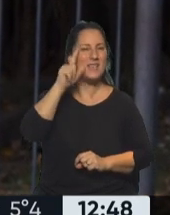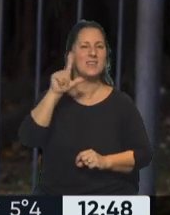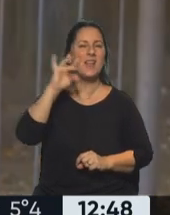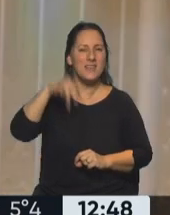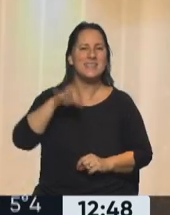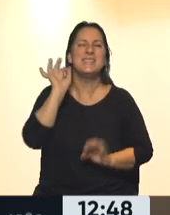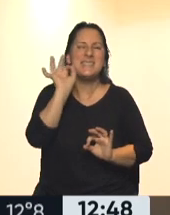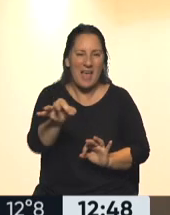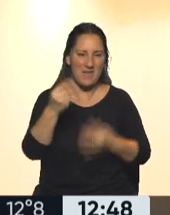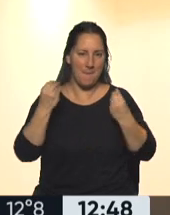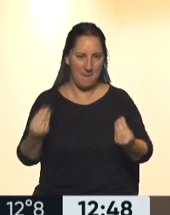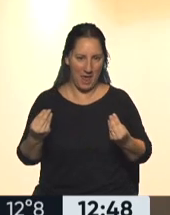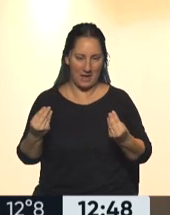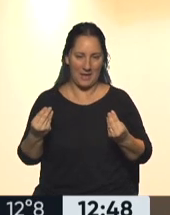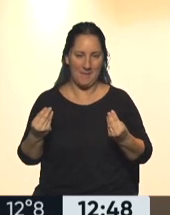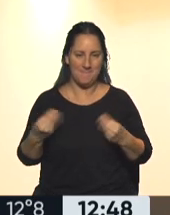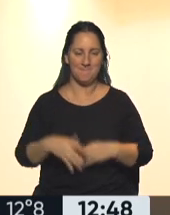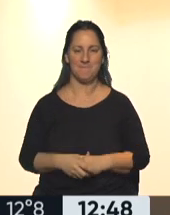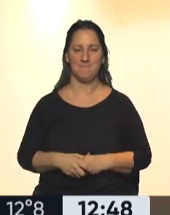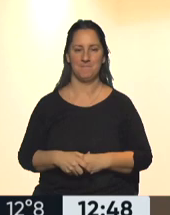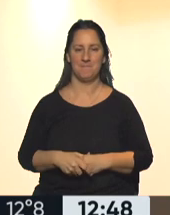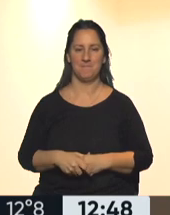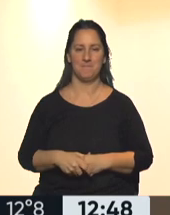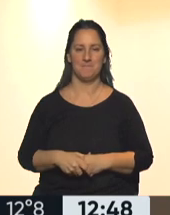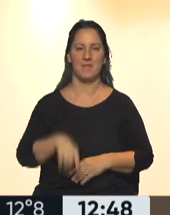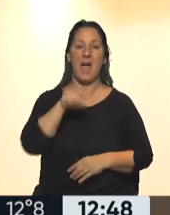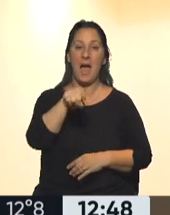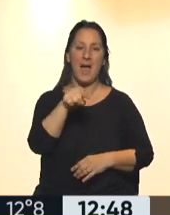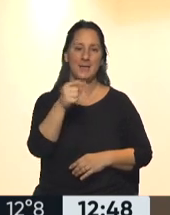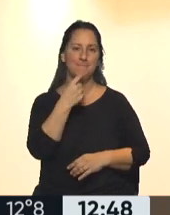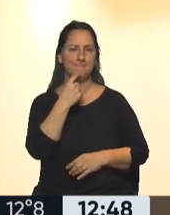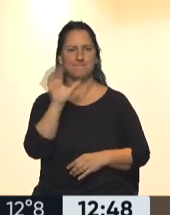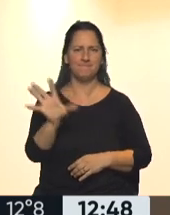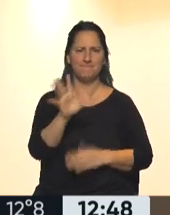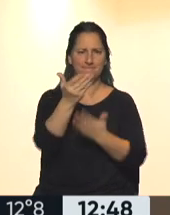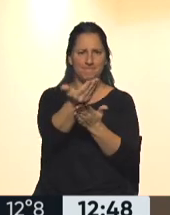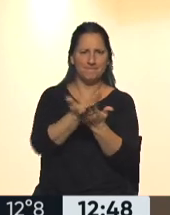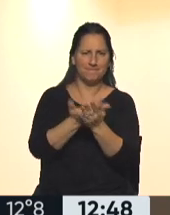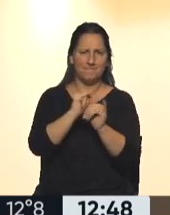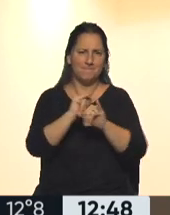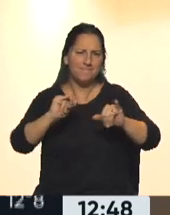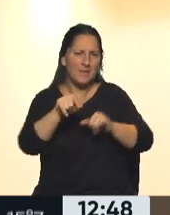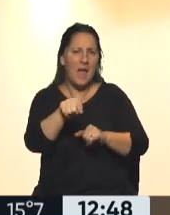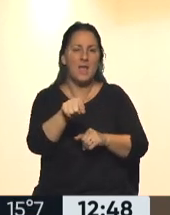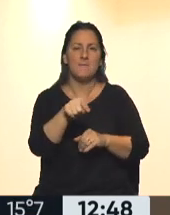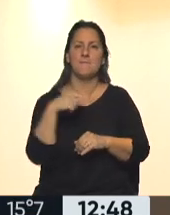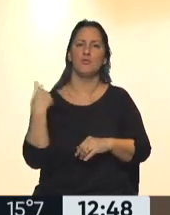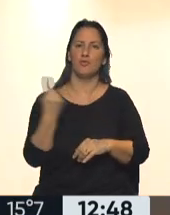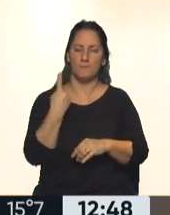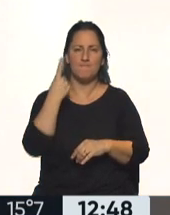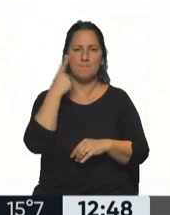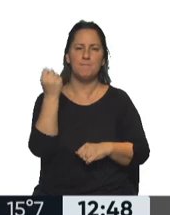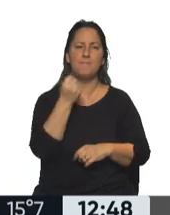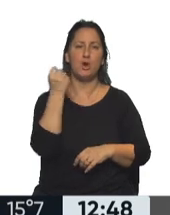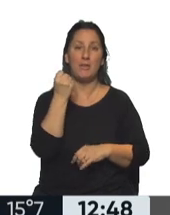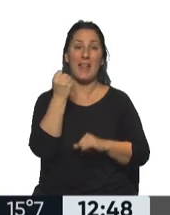vendido del auto así que ahí tenemos incertidumbre eso que dice el informe creo que es importante que después